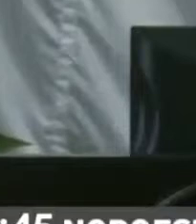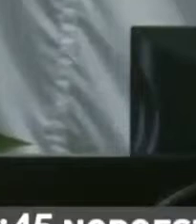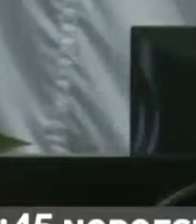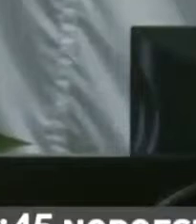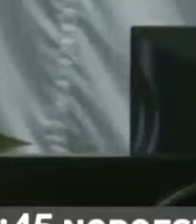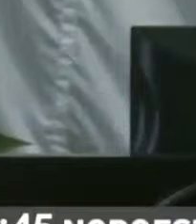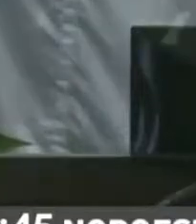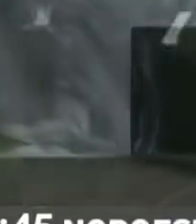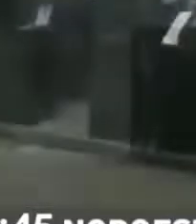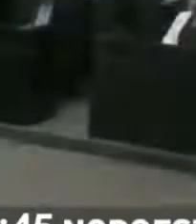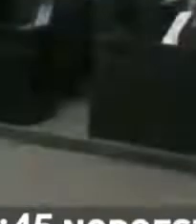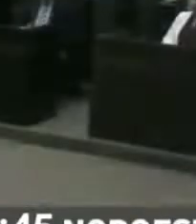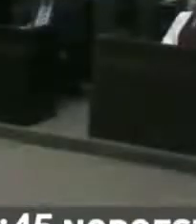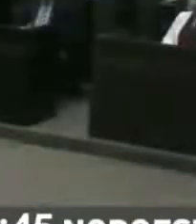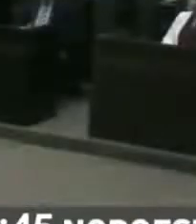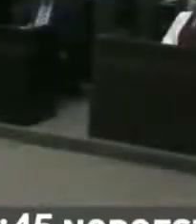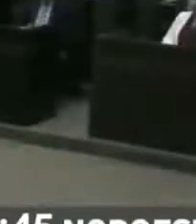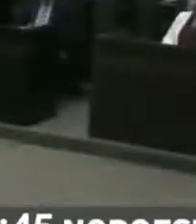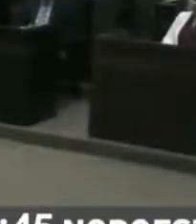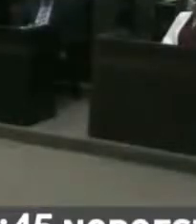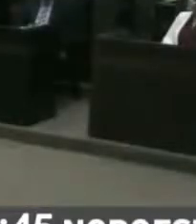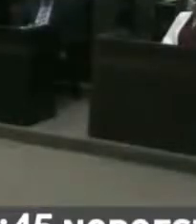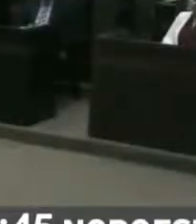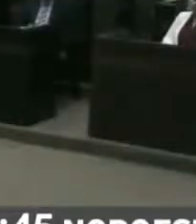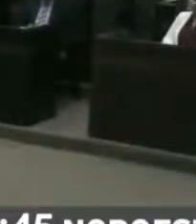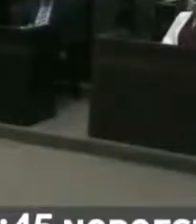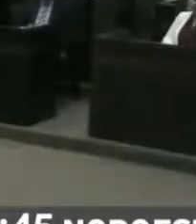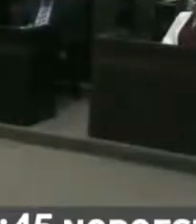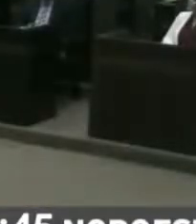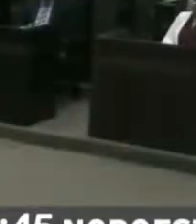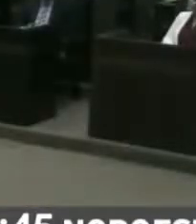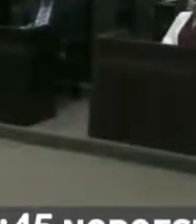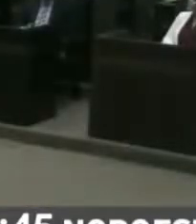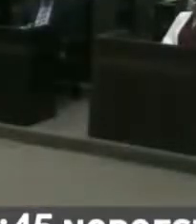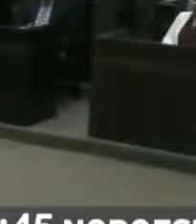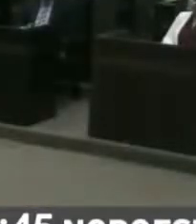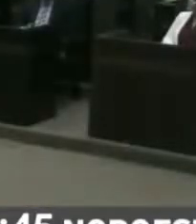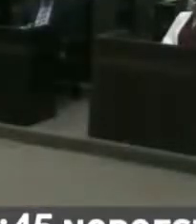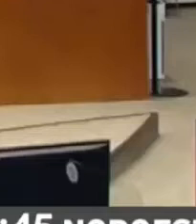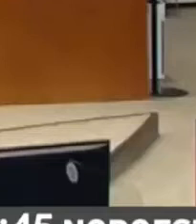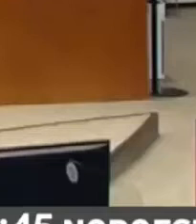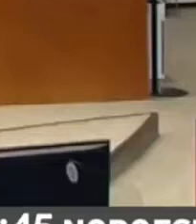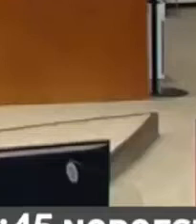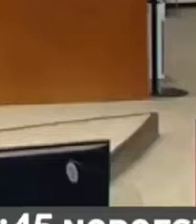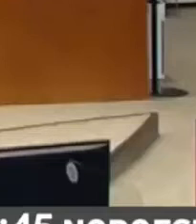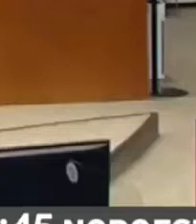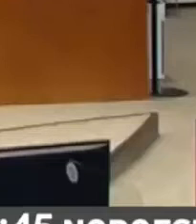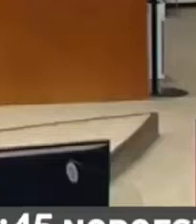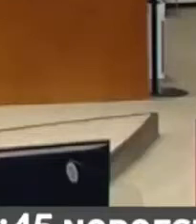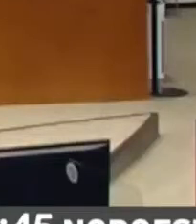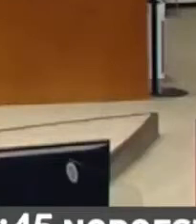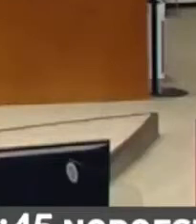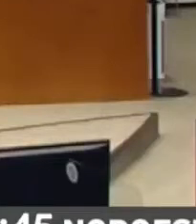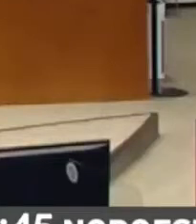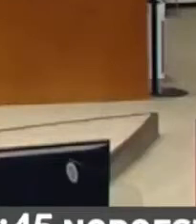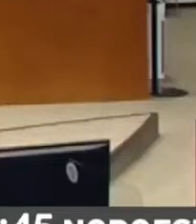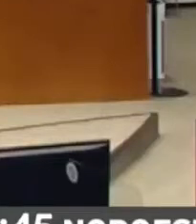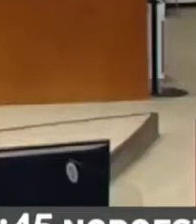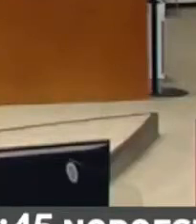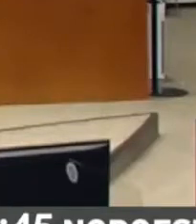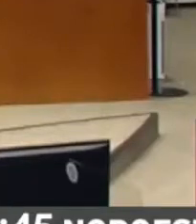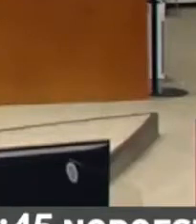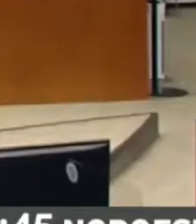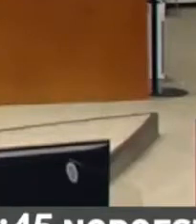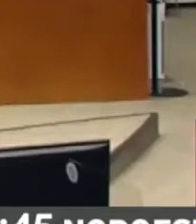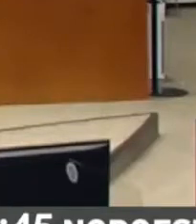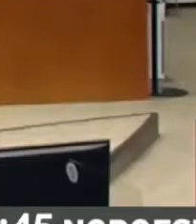la división de poderes. Y como sabrás, pues últimamente hay muchas discusiones sobre qué está